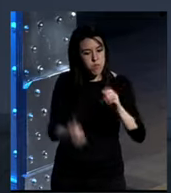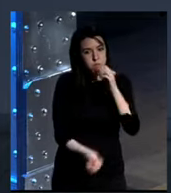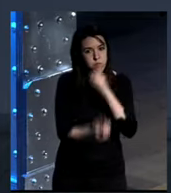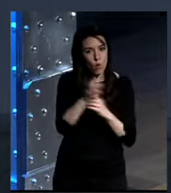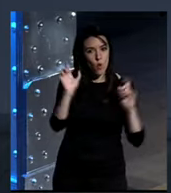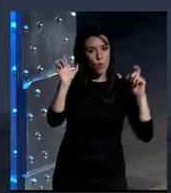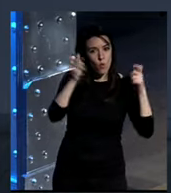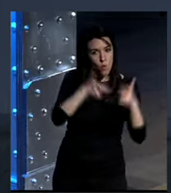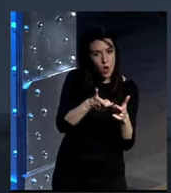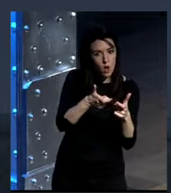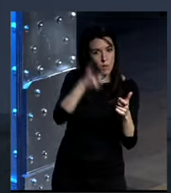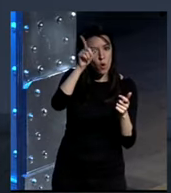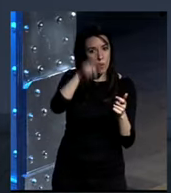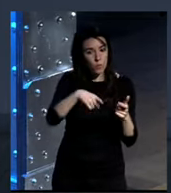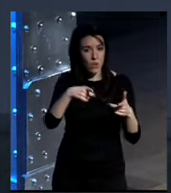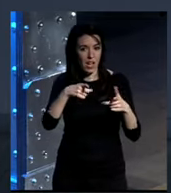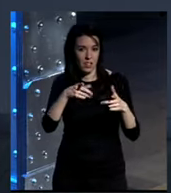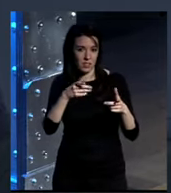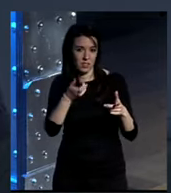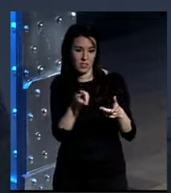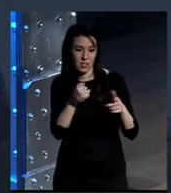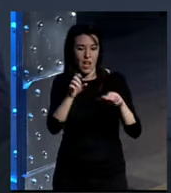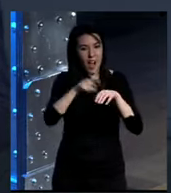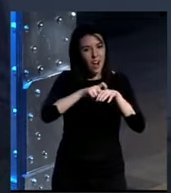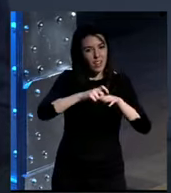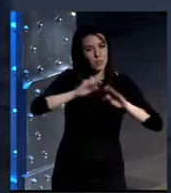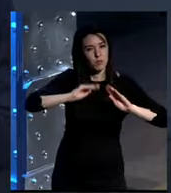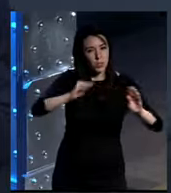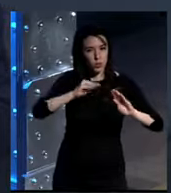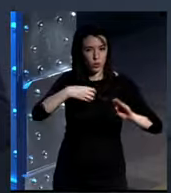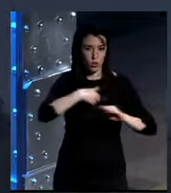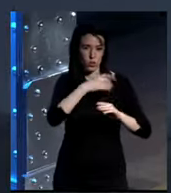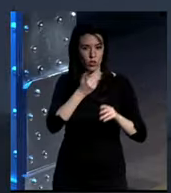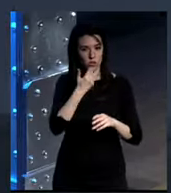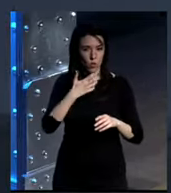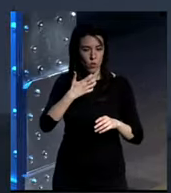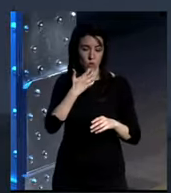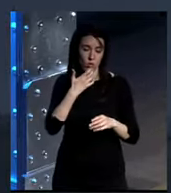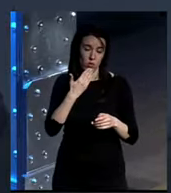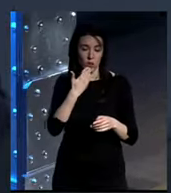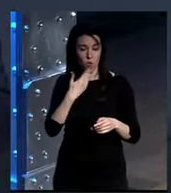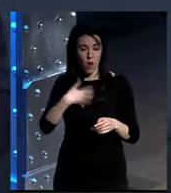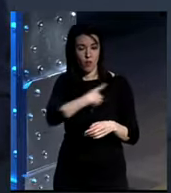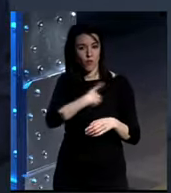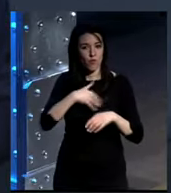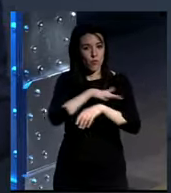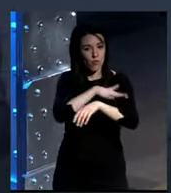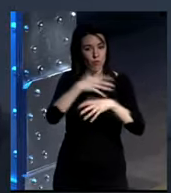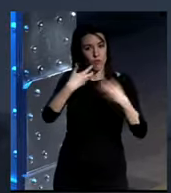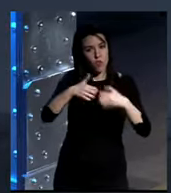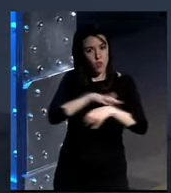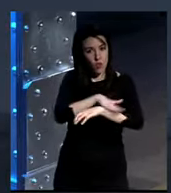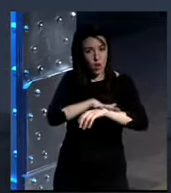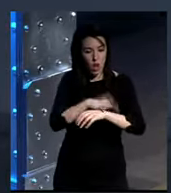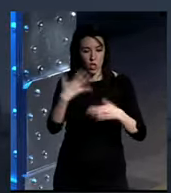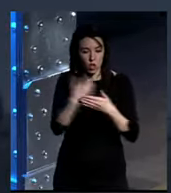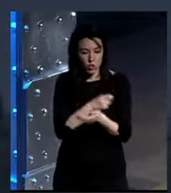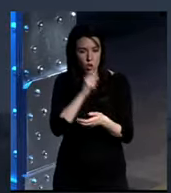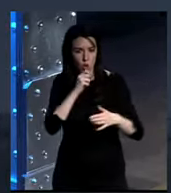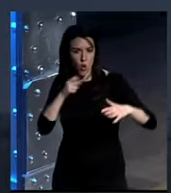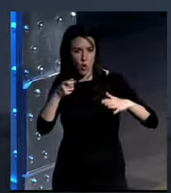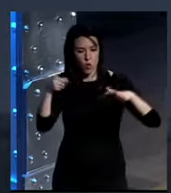sus vicisitudes como funcionarios, ¿no? Todo este tema de las escalas, de los escalafones, de cómo